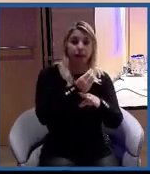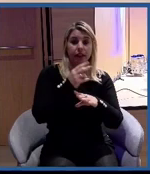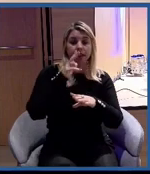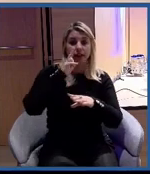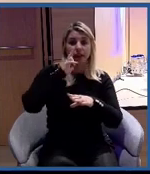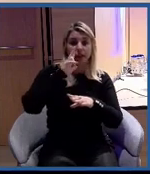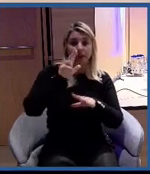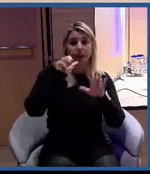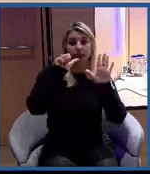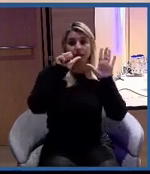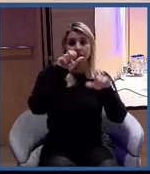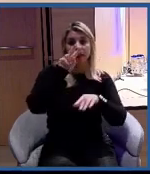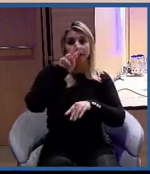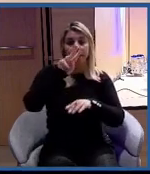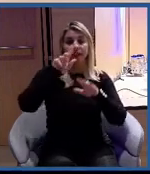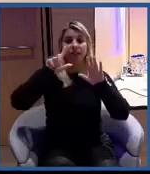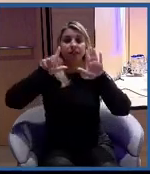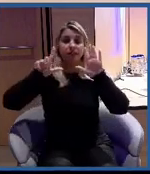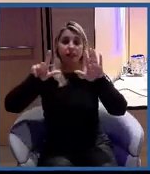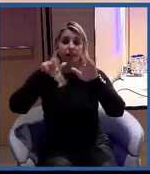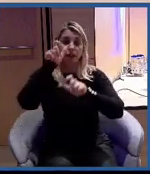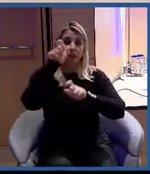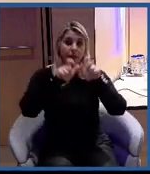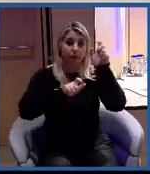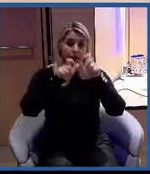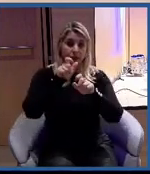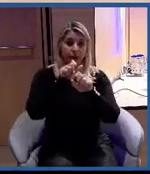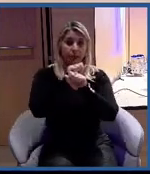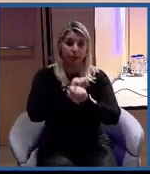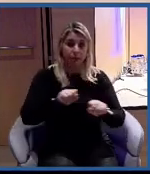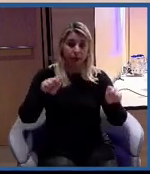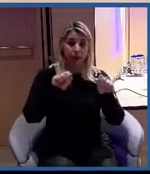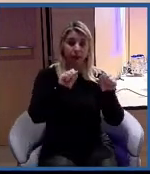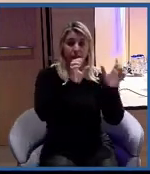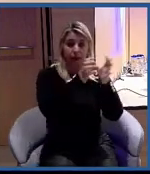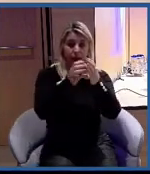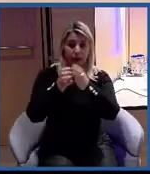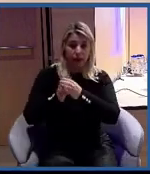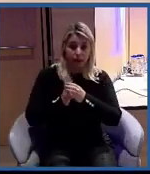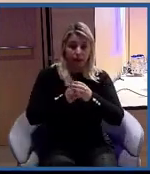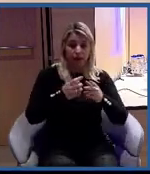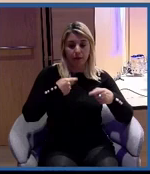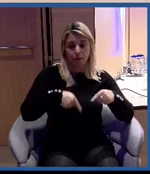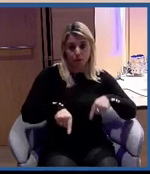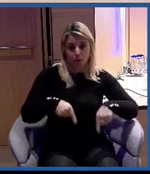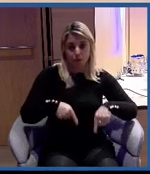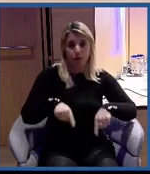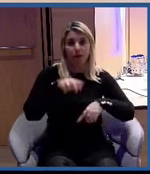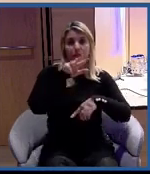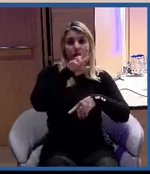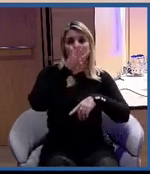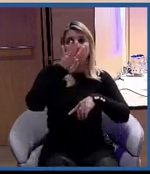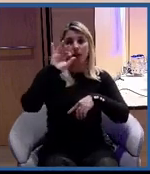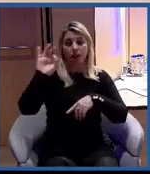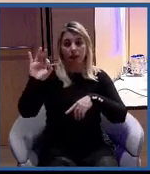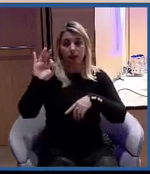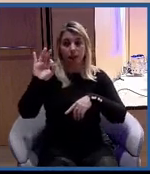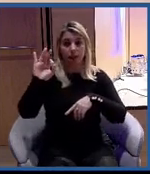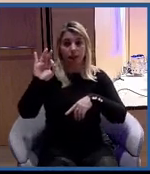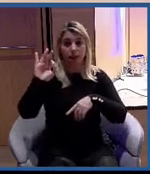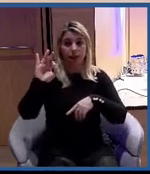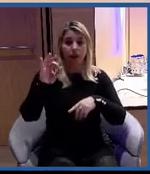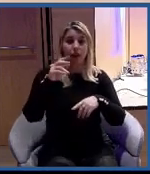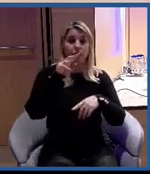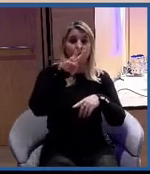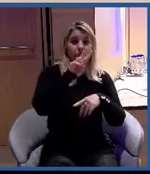3627 personas para 340 municipalidades de ese número solamente